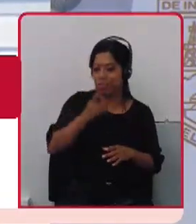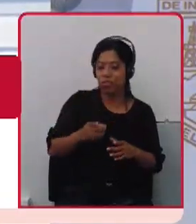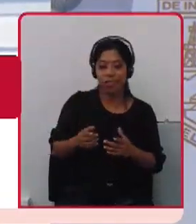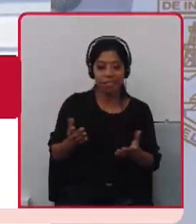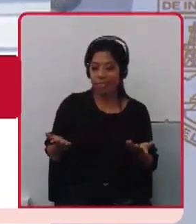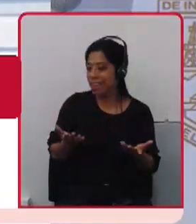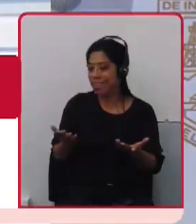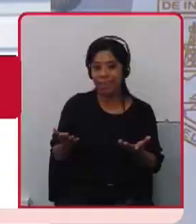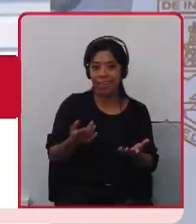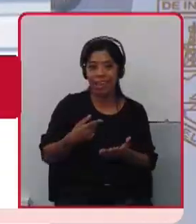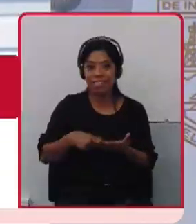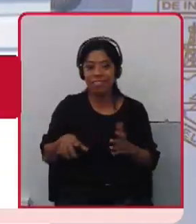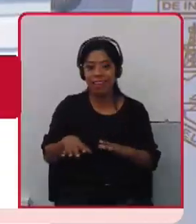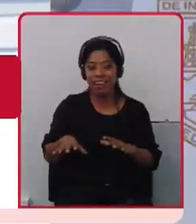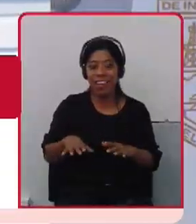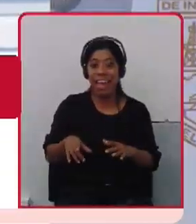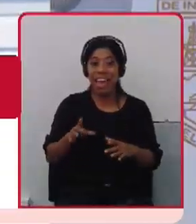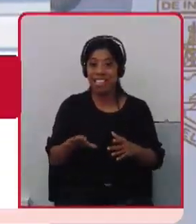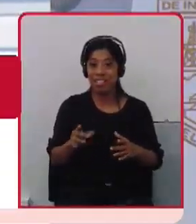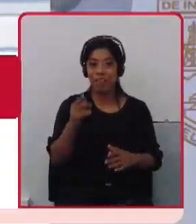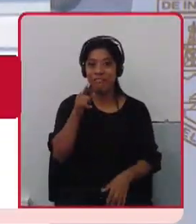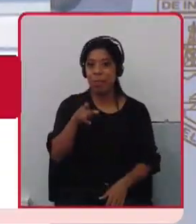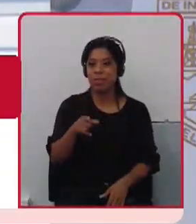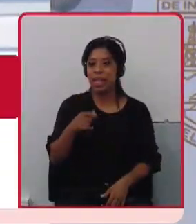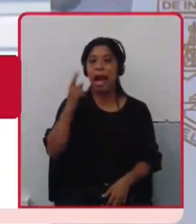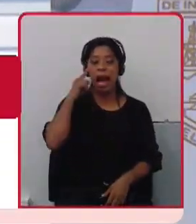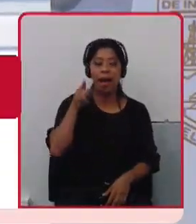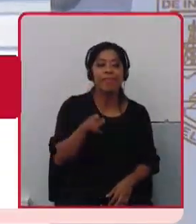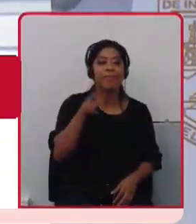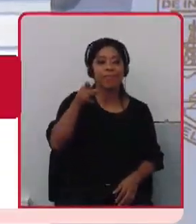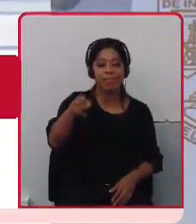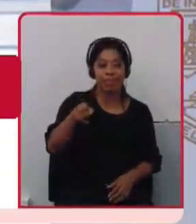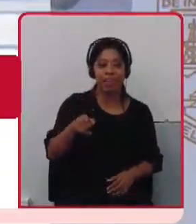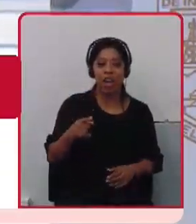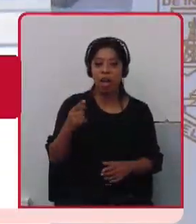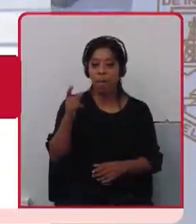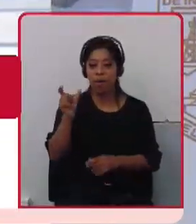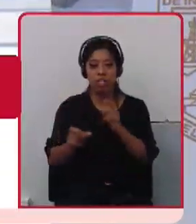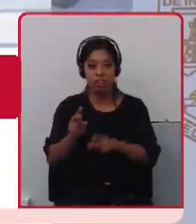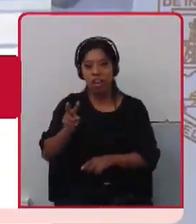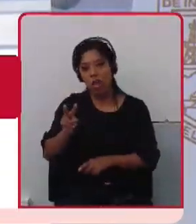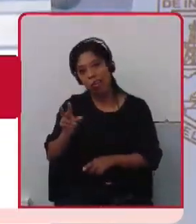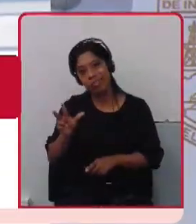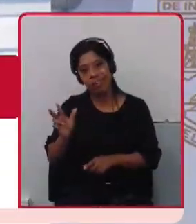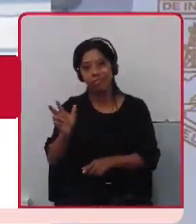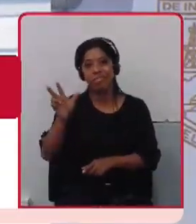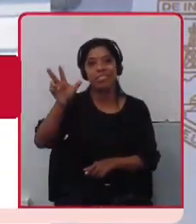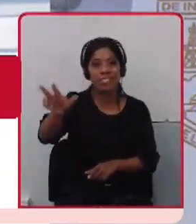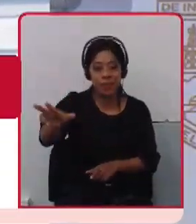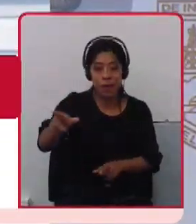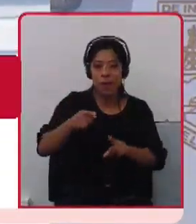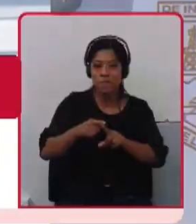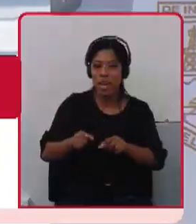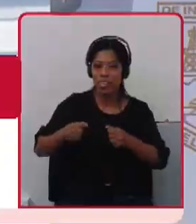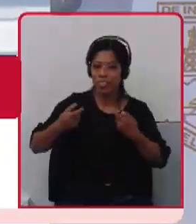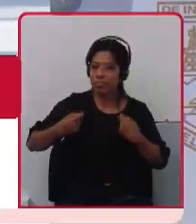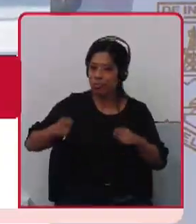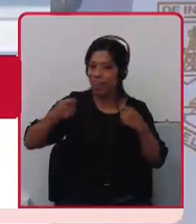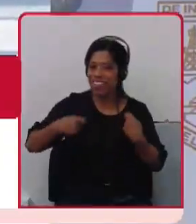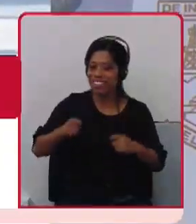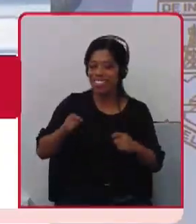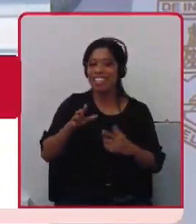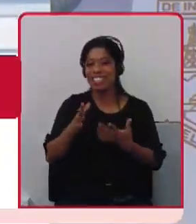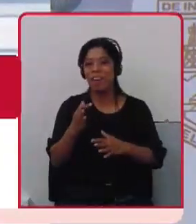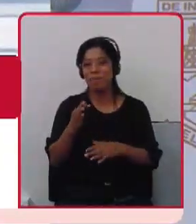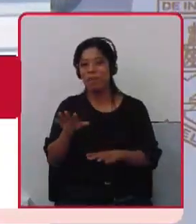qué hacer, ¿no? Este mapa de calor nos indica, pues, ¿sabes qué? Tenemos que ir para allá. Podemos ir 2, 3, pero enfocamos los esfuerzos prácticamente en esa